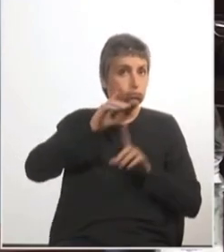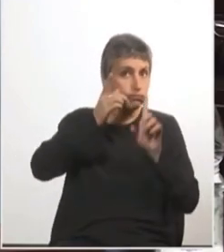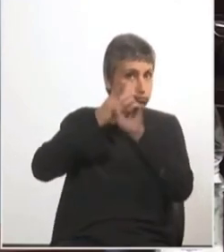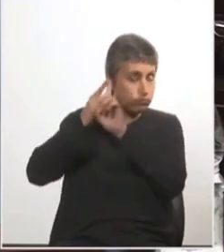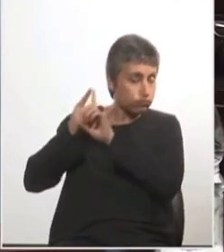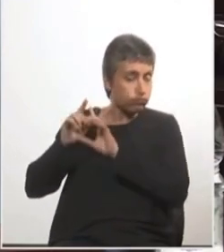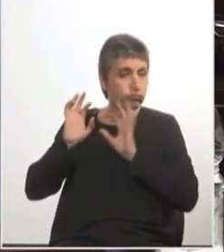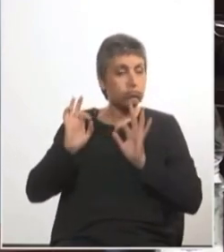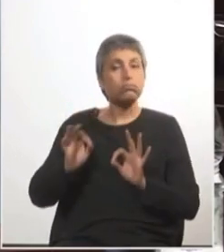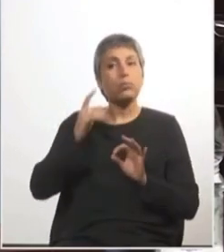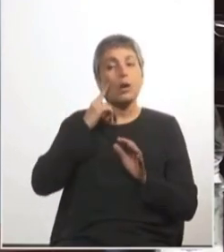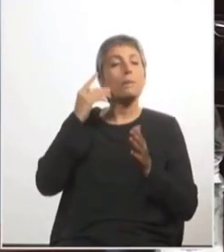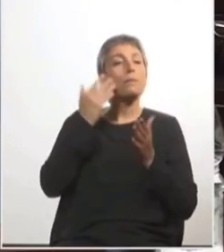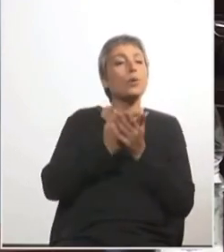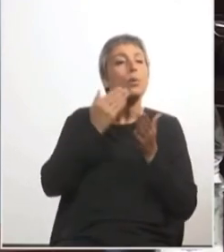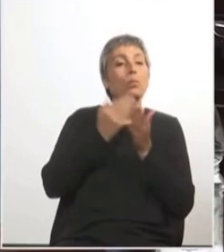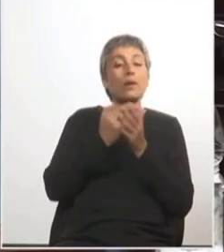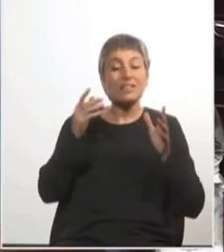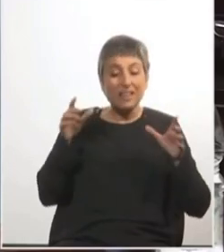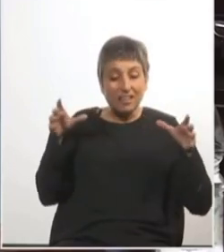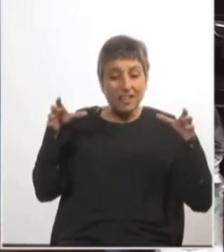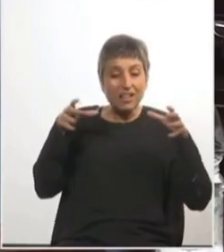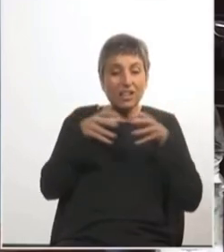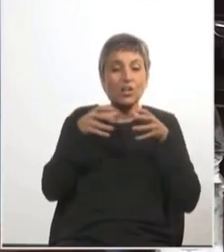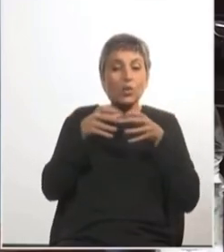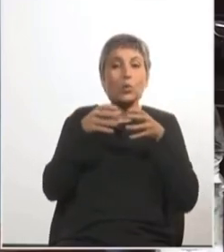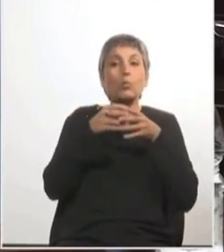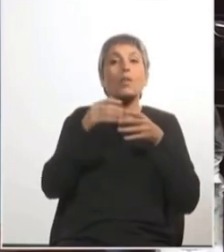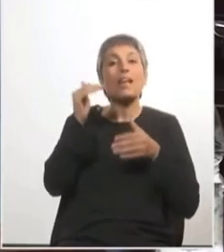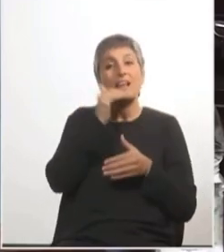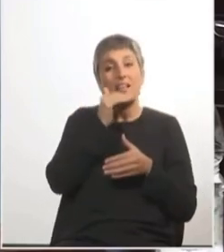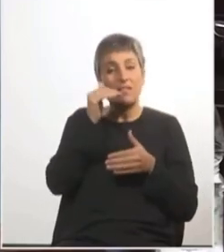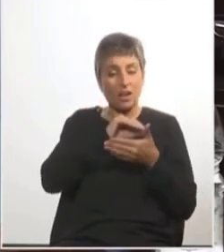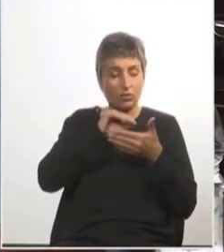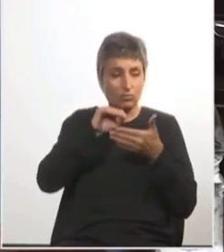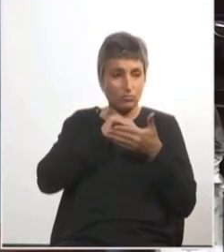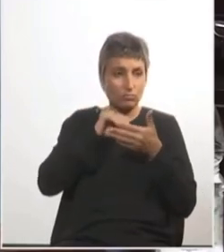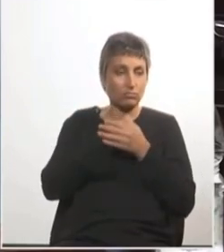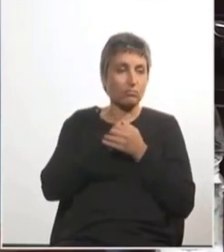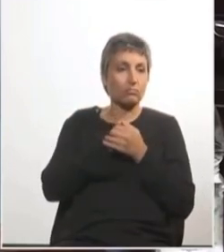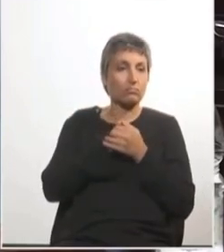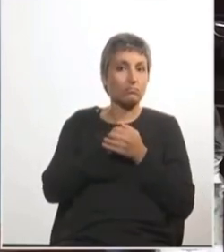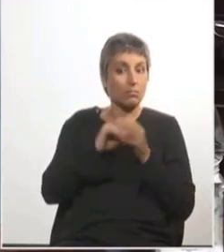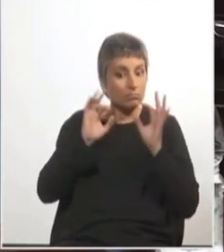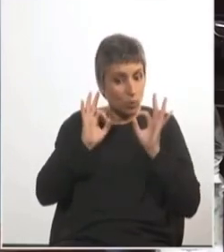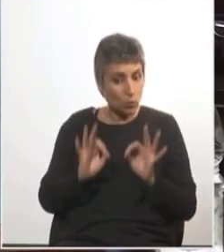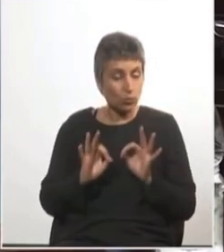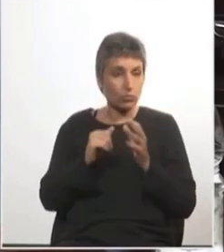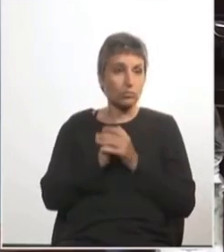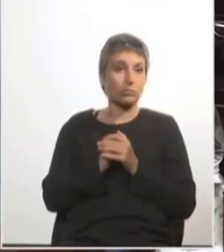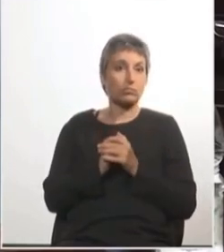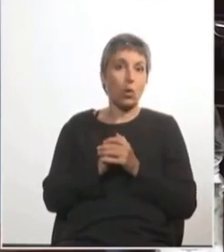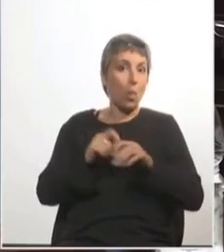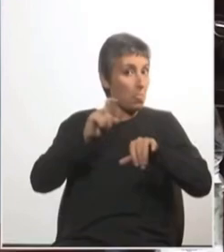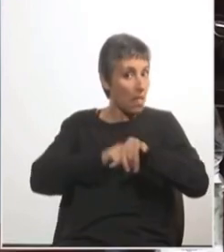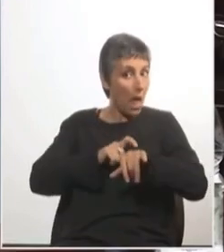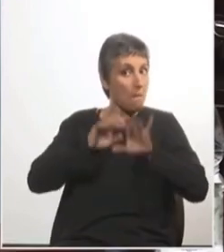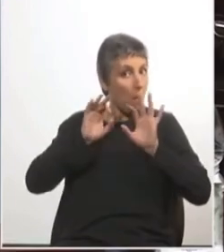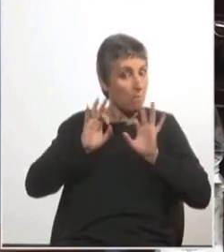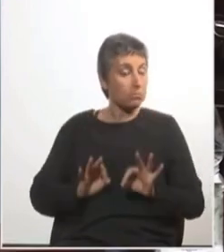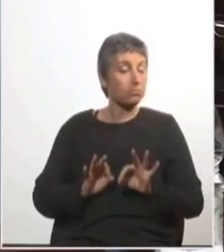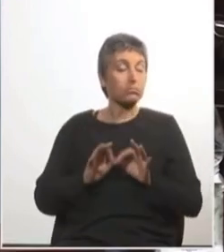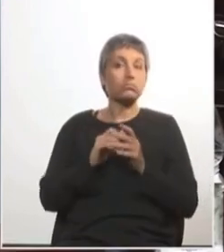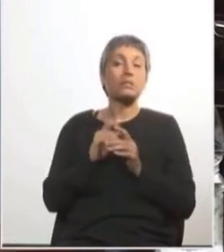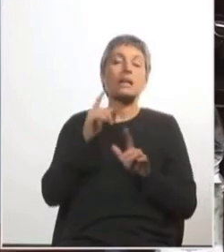porque fue una iniciativa del propio colectivo de escribanos, a tiempo, en forma, y